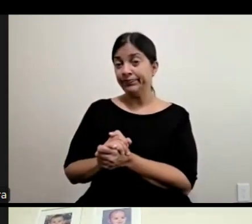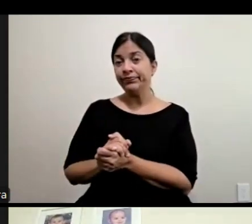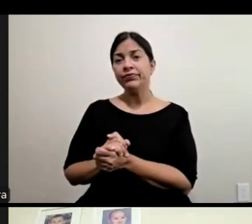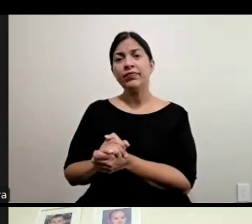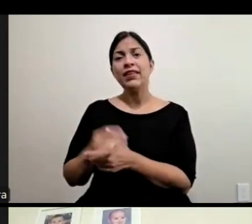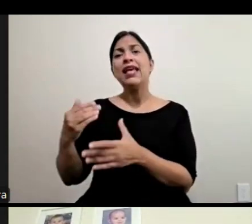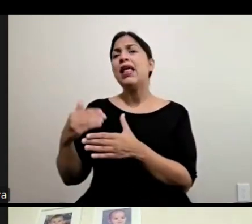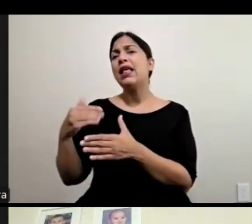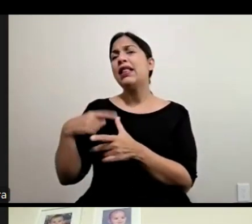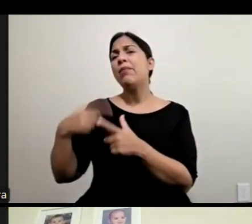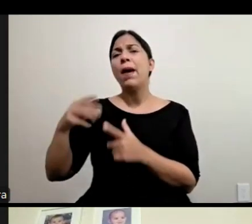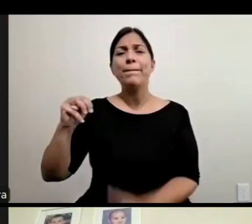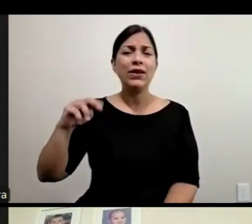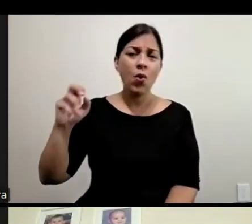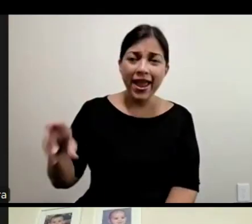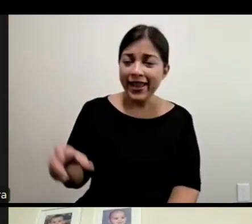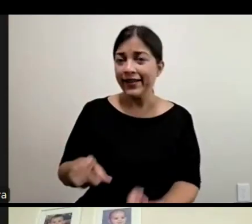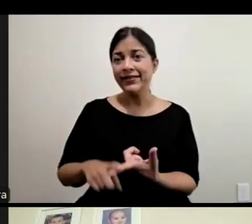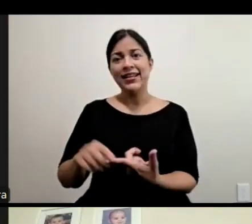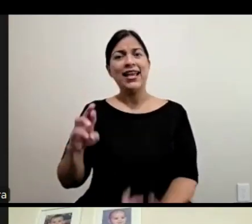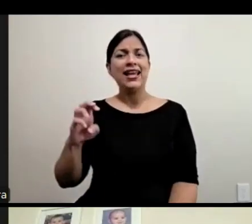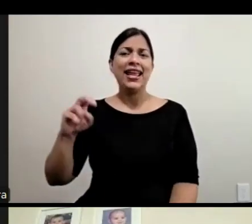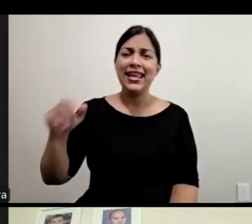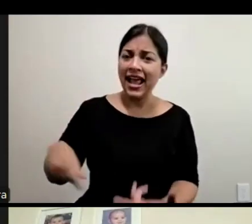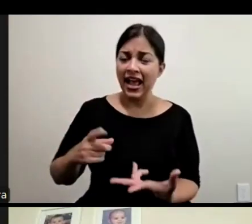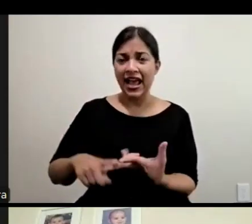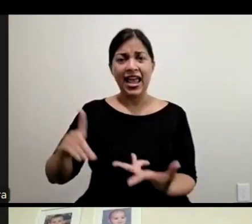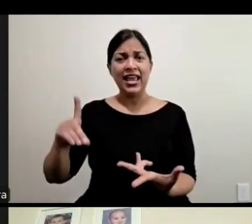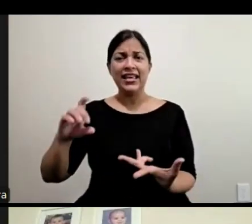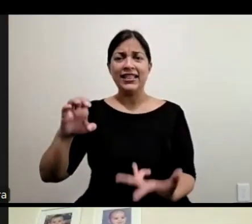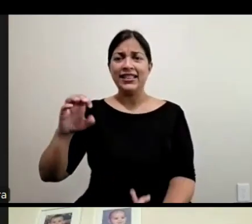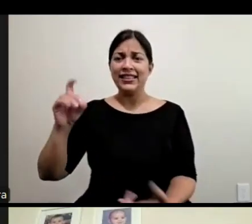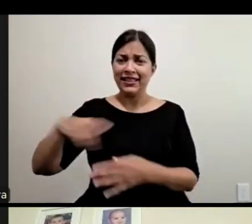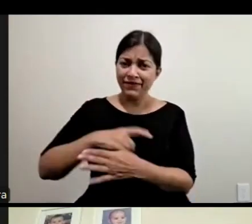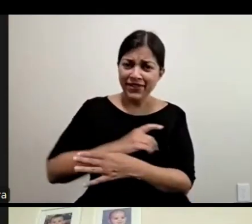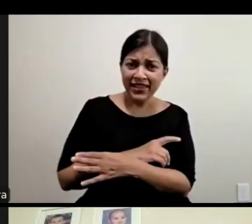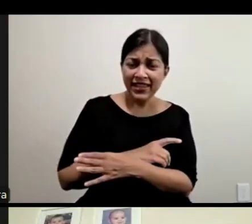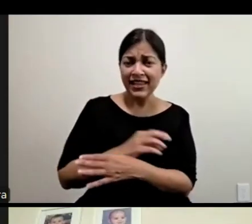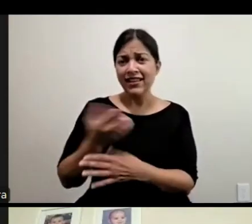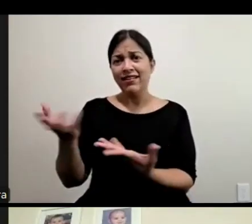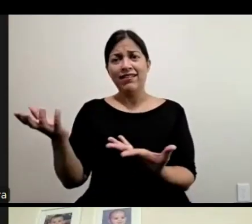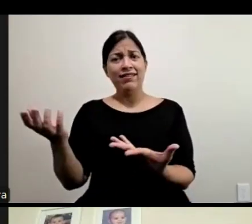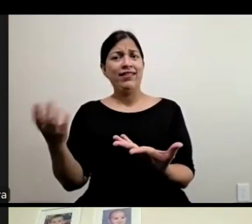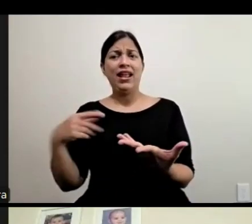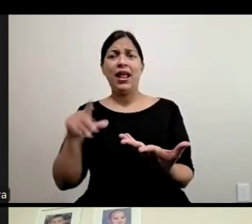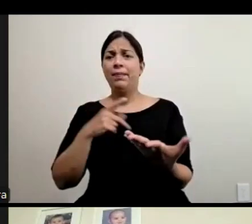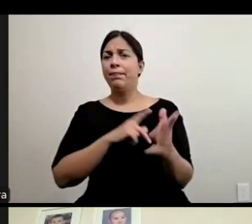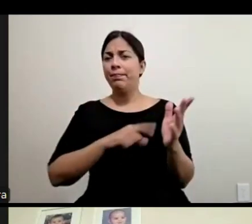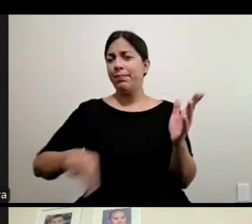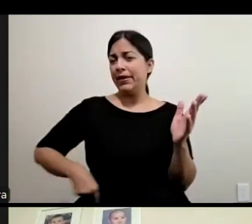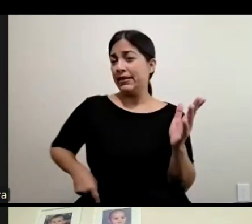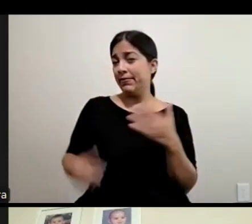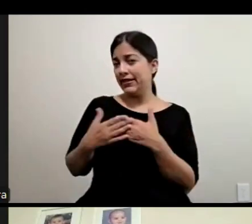el minué, y después a la reina, y después el delfín con la delfina, y los príncipes de sangre real, y los